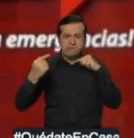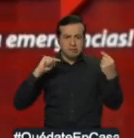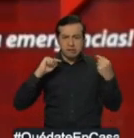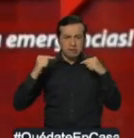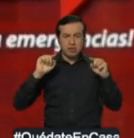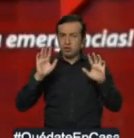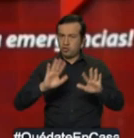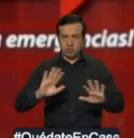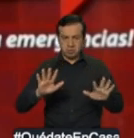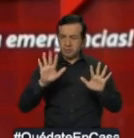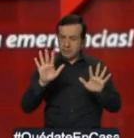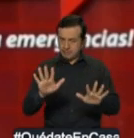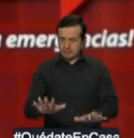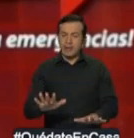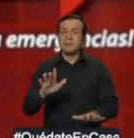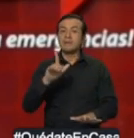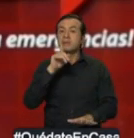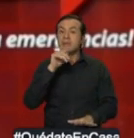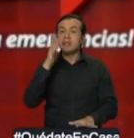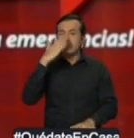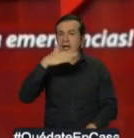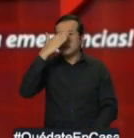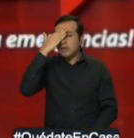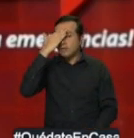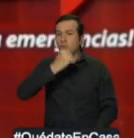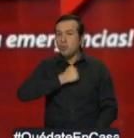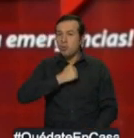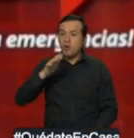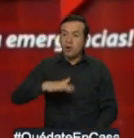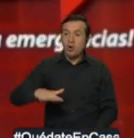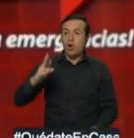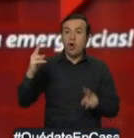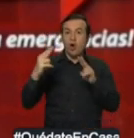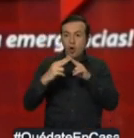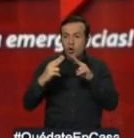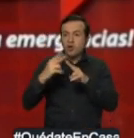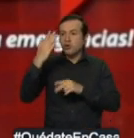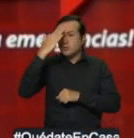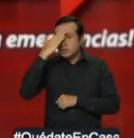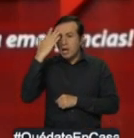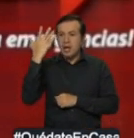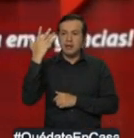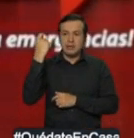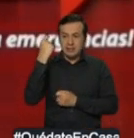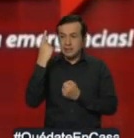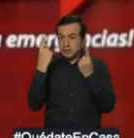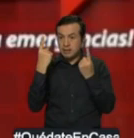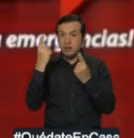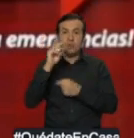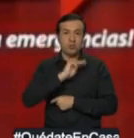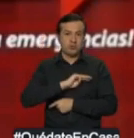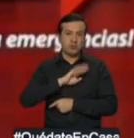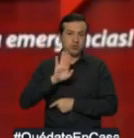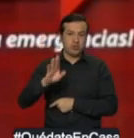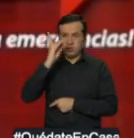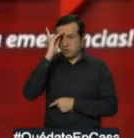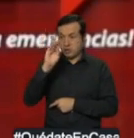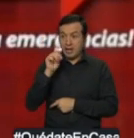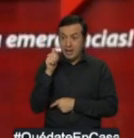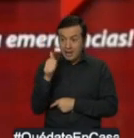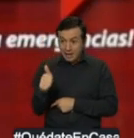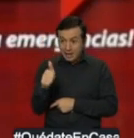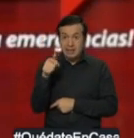desacato por lo tanto quien conoce mejor su territorio su circunscripción que son los municipios tienen la última palabra para